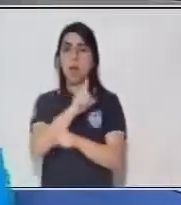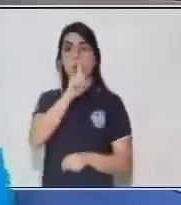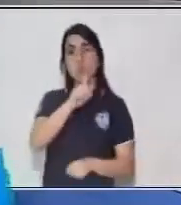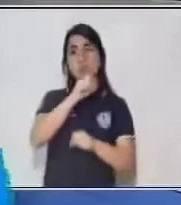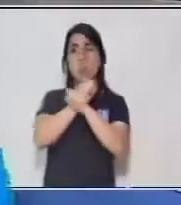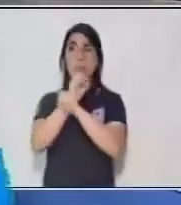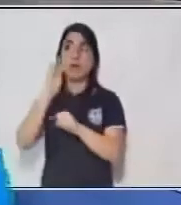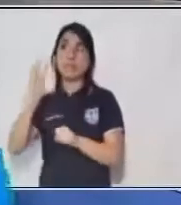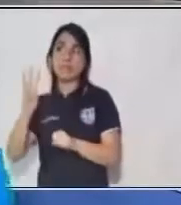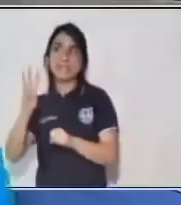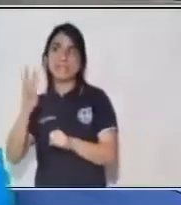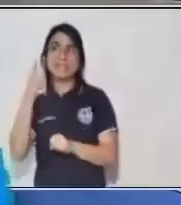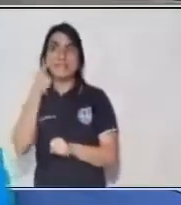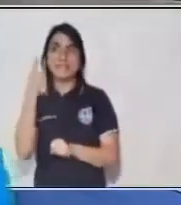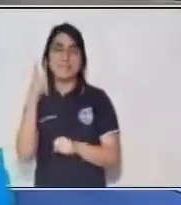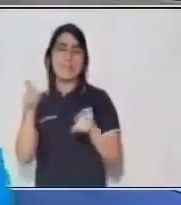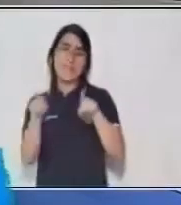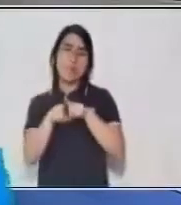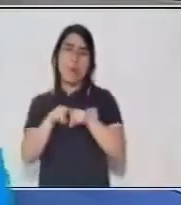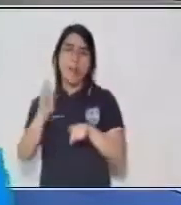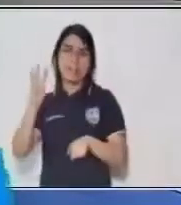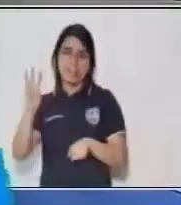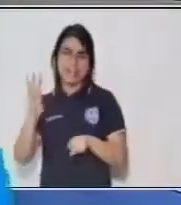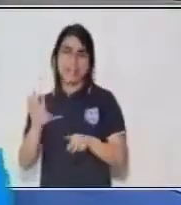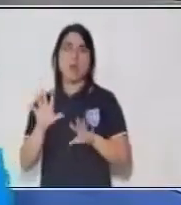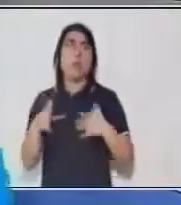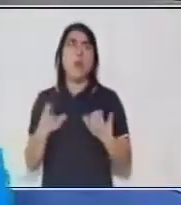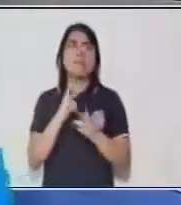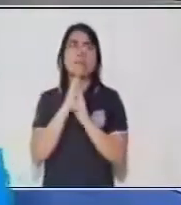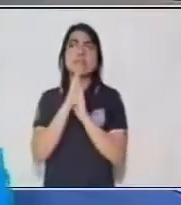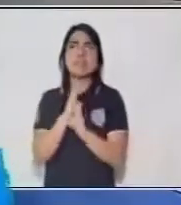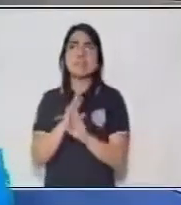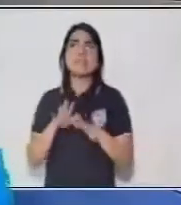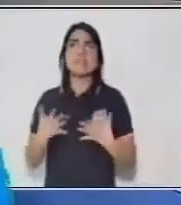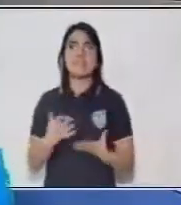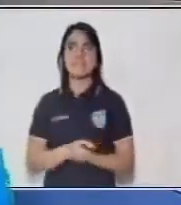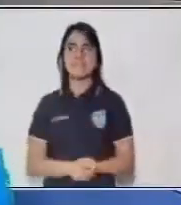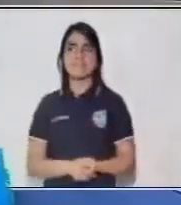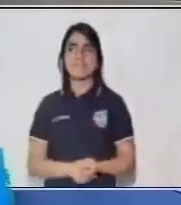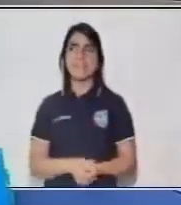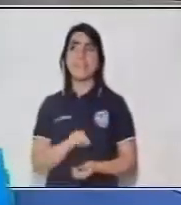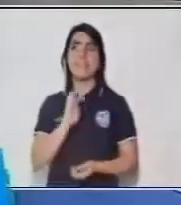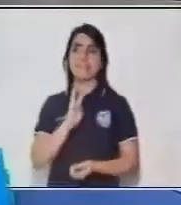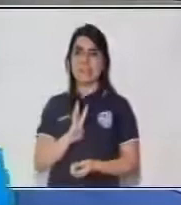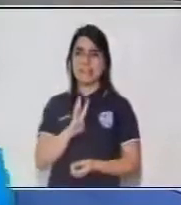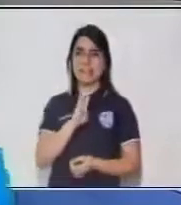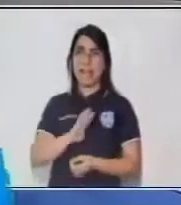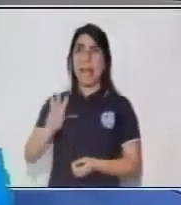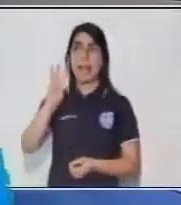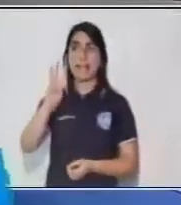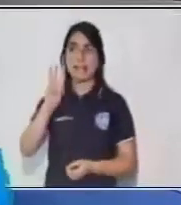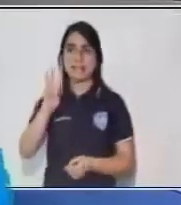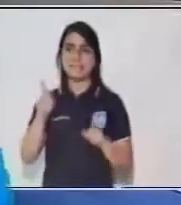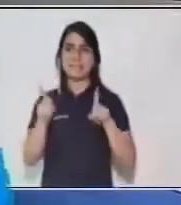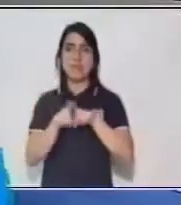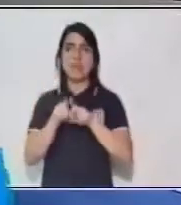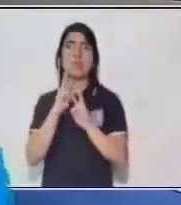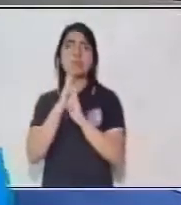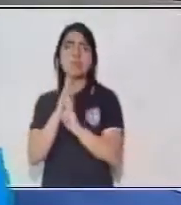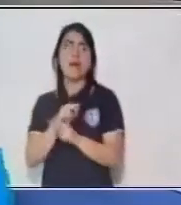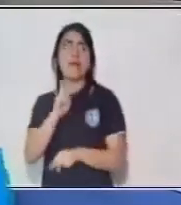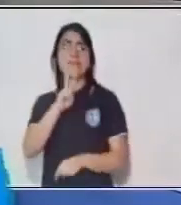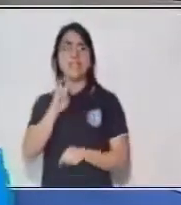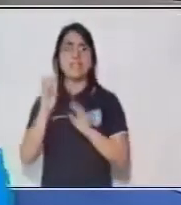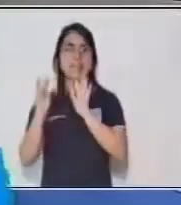tener 27 en valor. Para el valor menos 2, tienes que obtener un valor 9. Para menos 1,